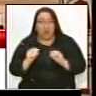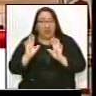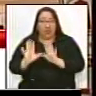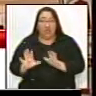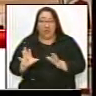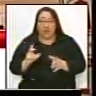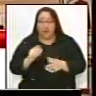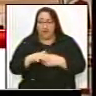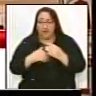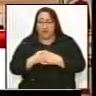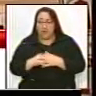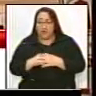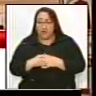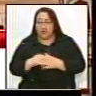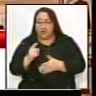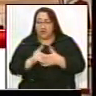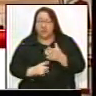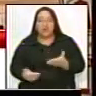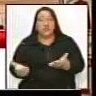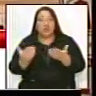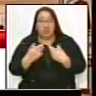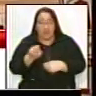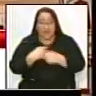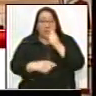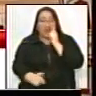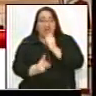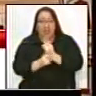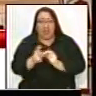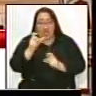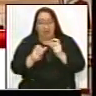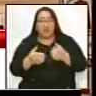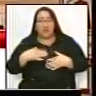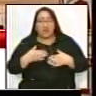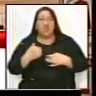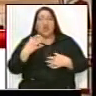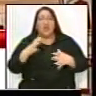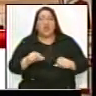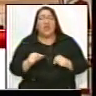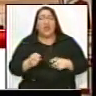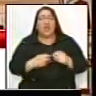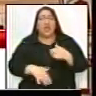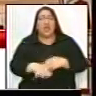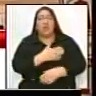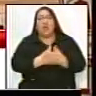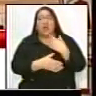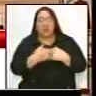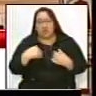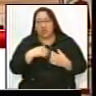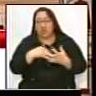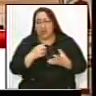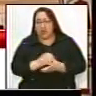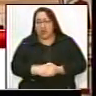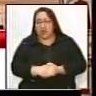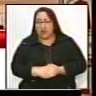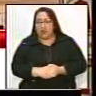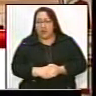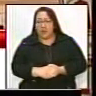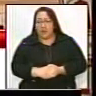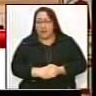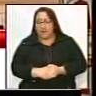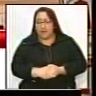y el lanzamiento, y que nos dé en venta directa a los posicionarios del terreno. Eso es lo que yo le rogaría,